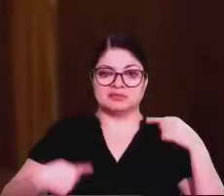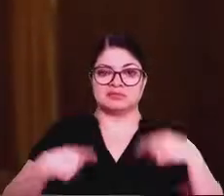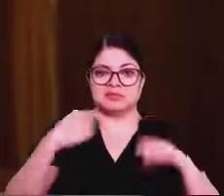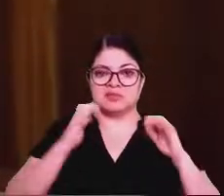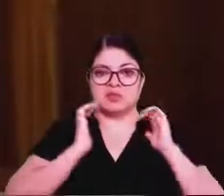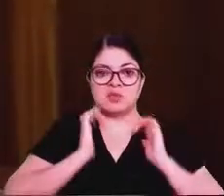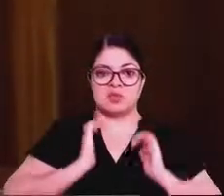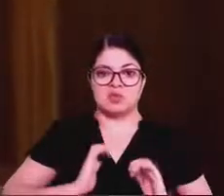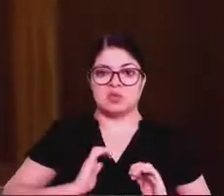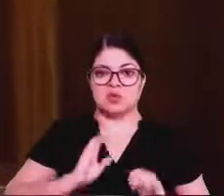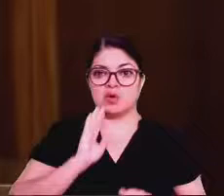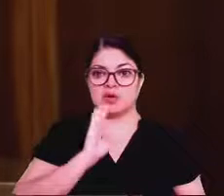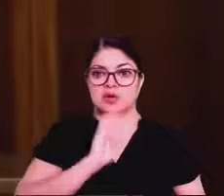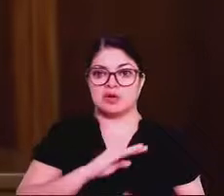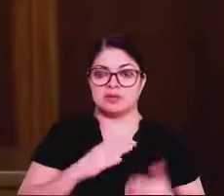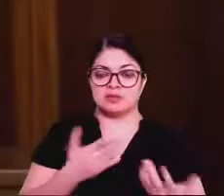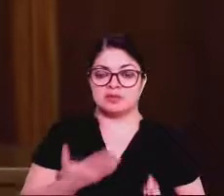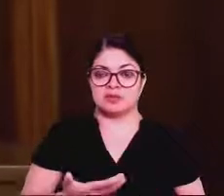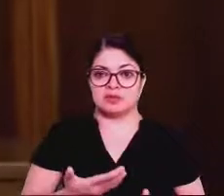musculoesquelético,